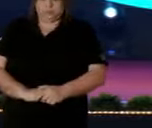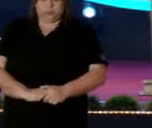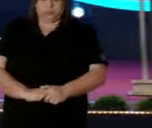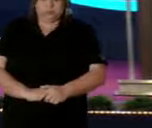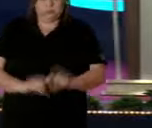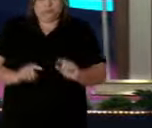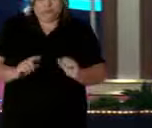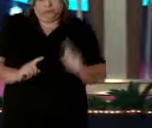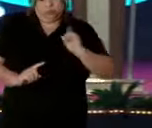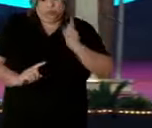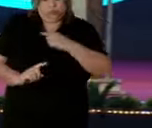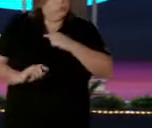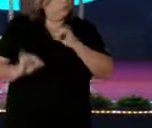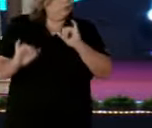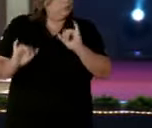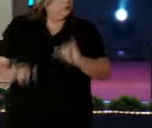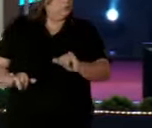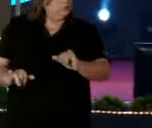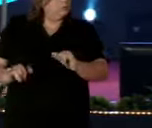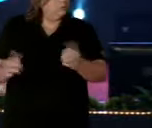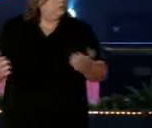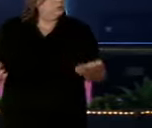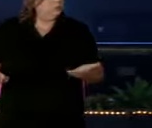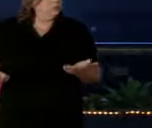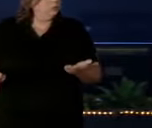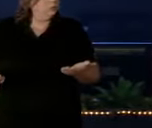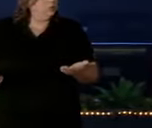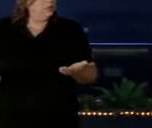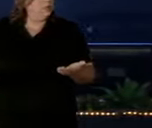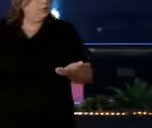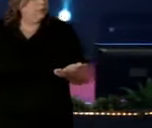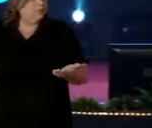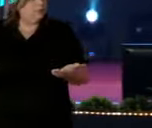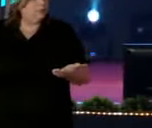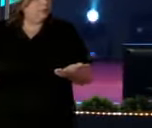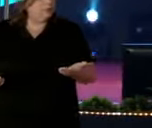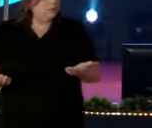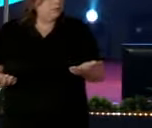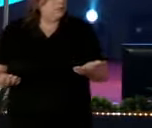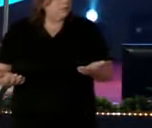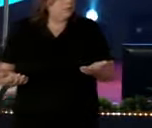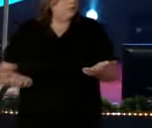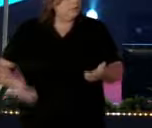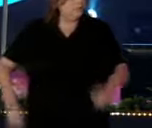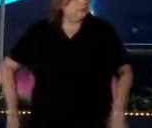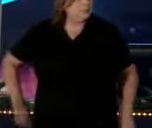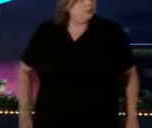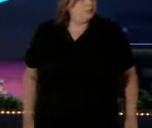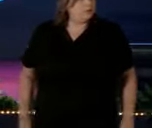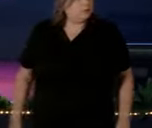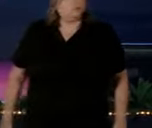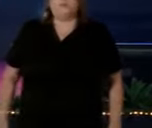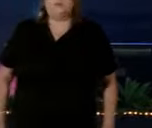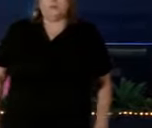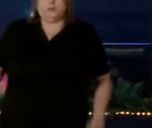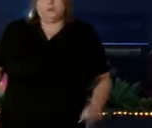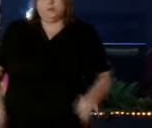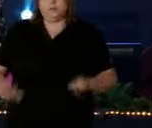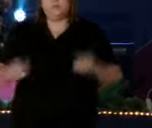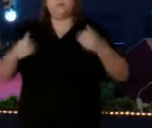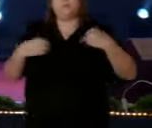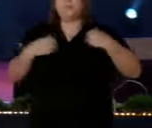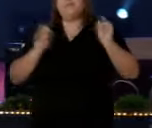ahí. Porque el servicio nunca se va a quitar de un ministerio. Yo no le puedo decir, vaya, tenemos que decir,